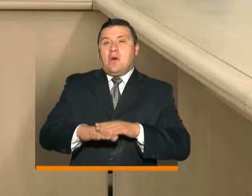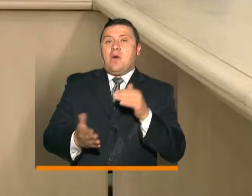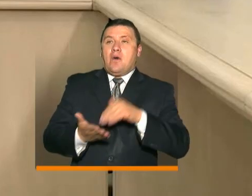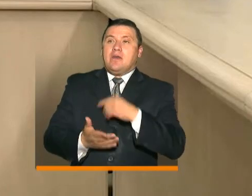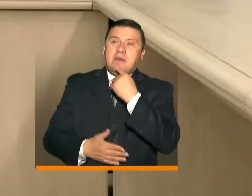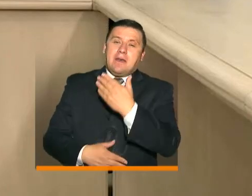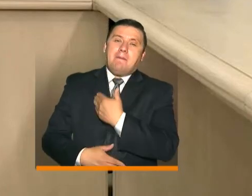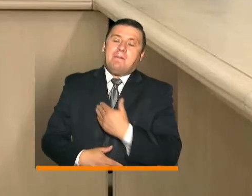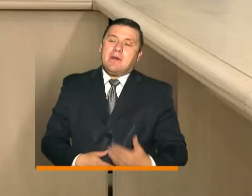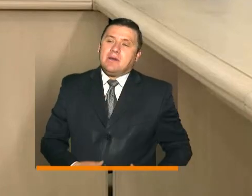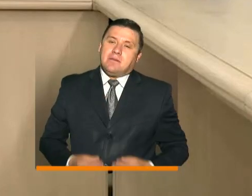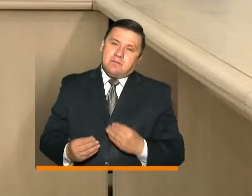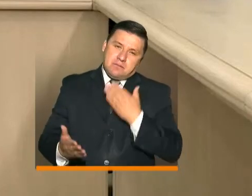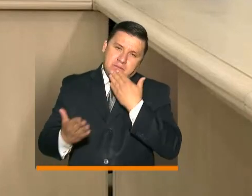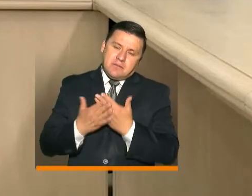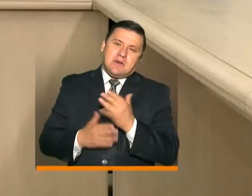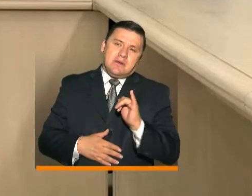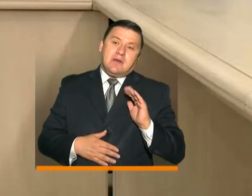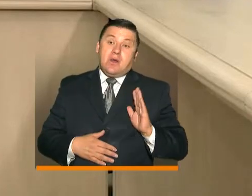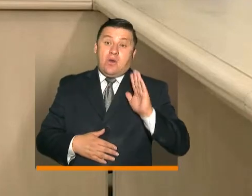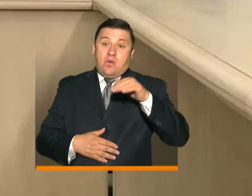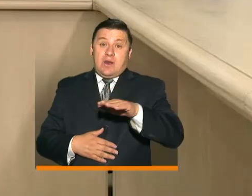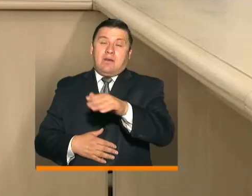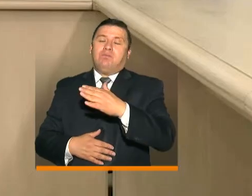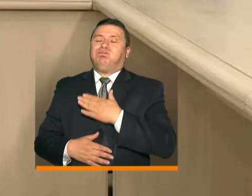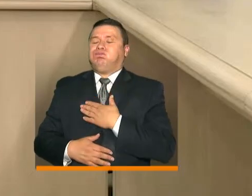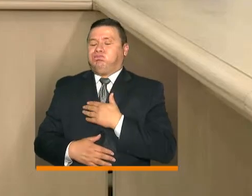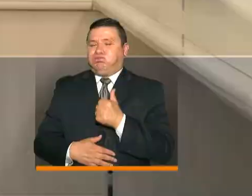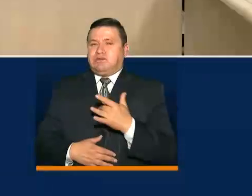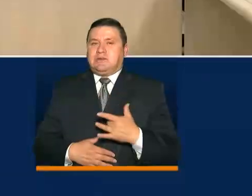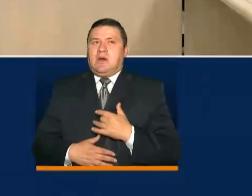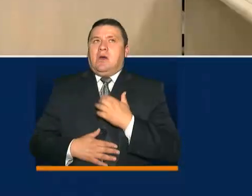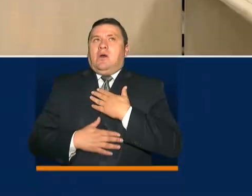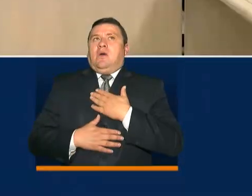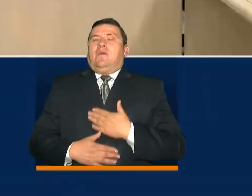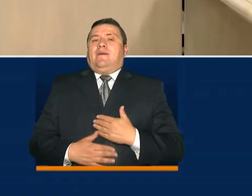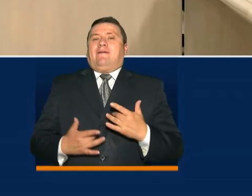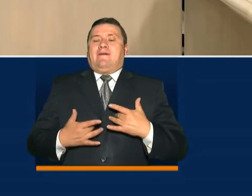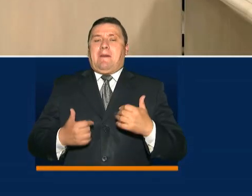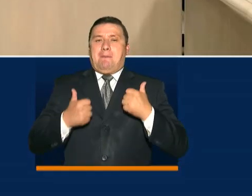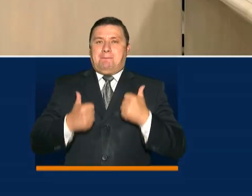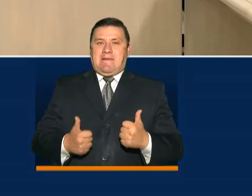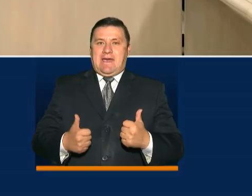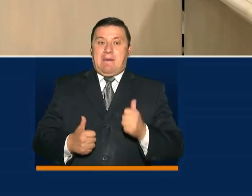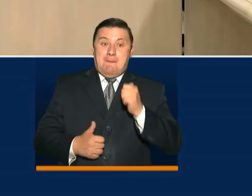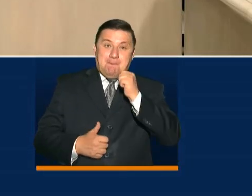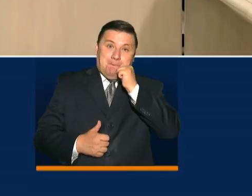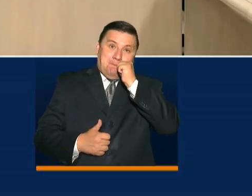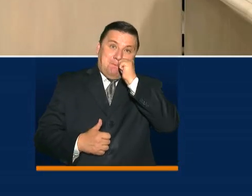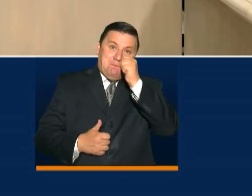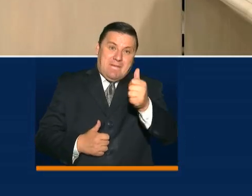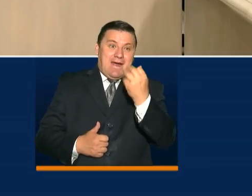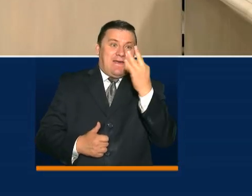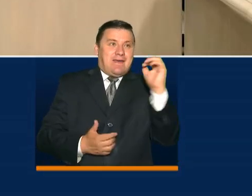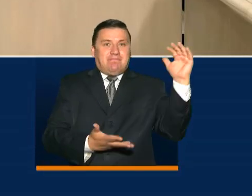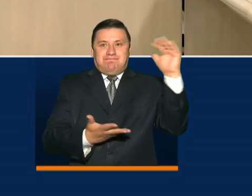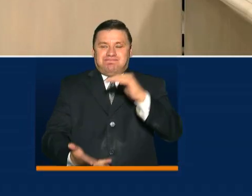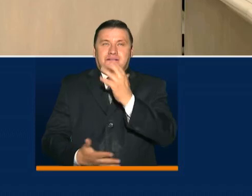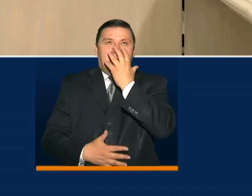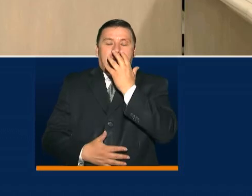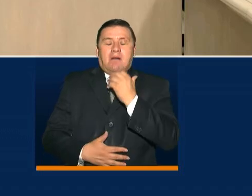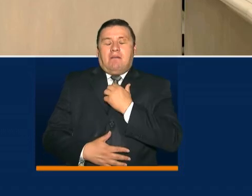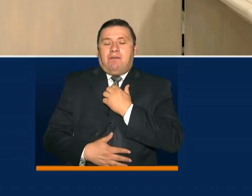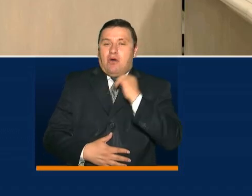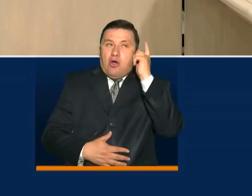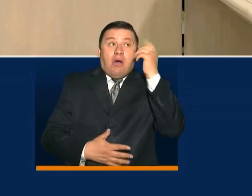presidente, muchas gracias y sé que Buenaventura va a sentir una gran satisfacción cuando lleguemos mañana con esos 30 ventiladores